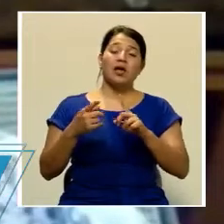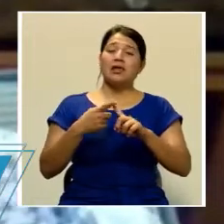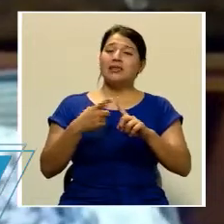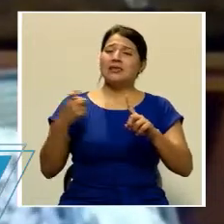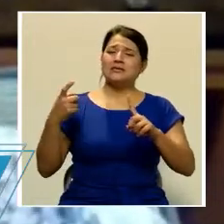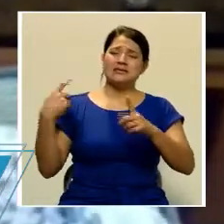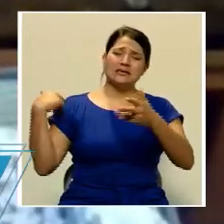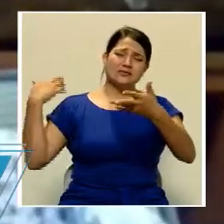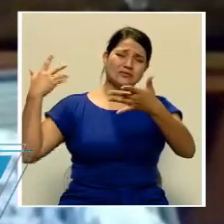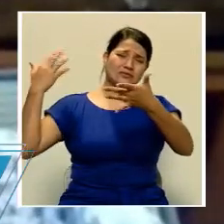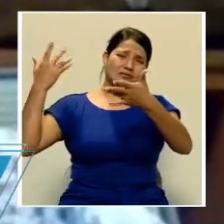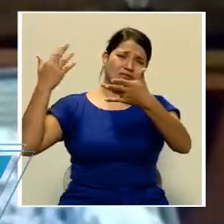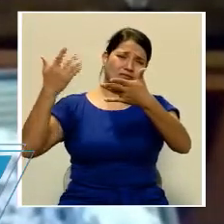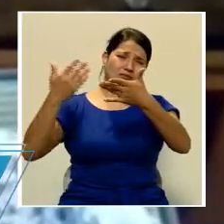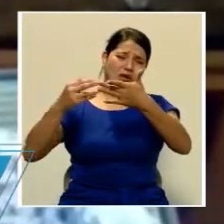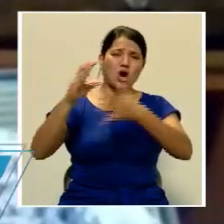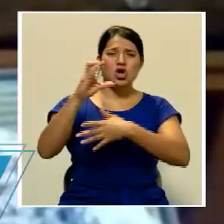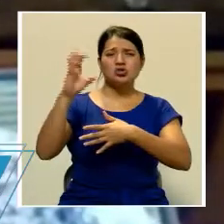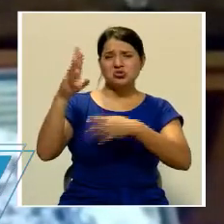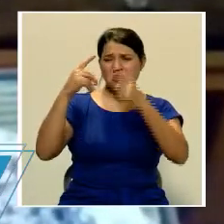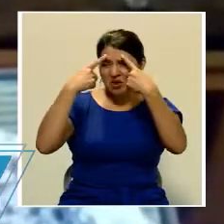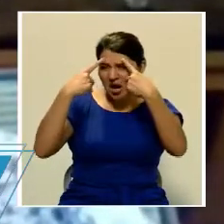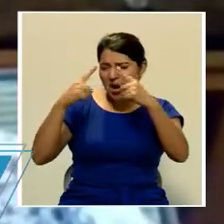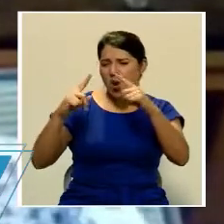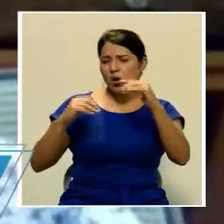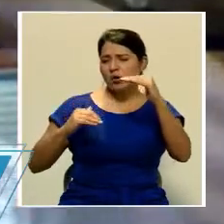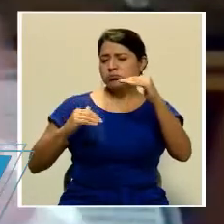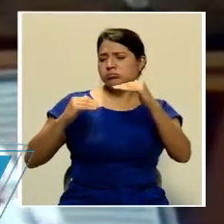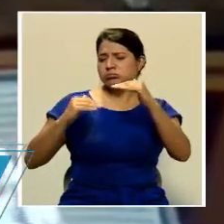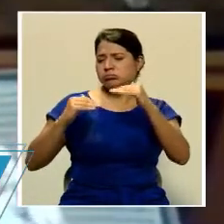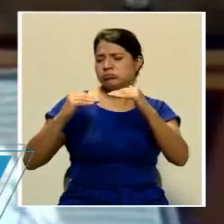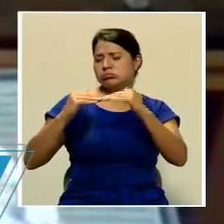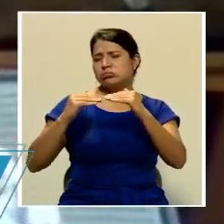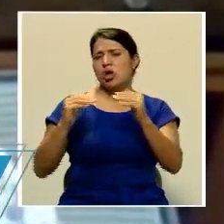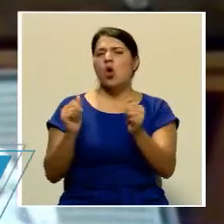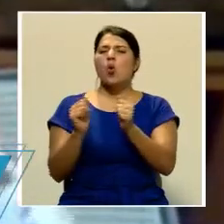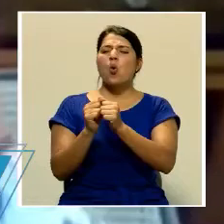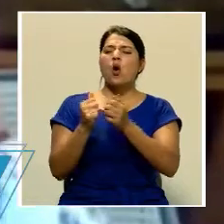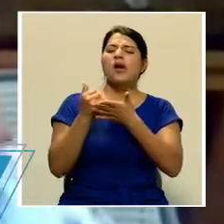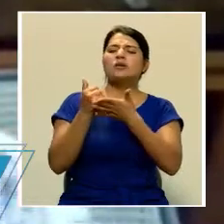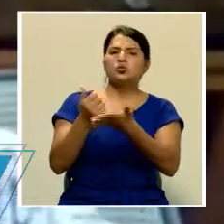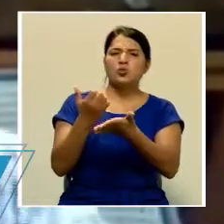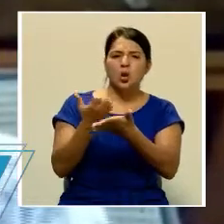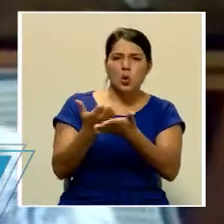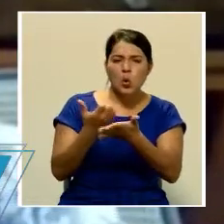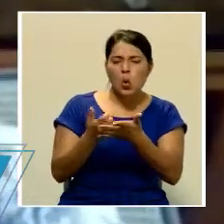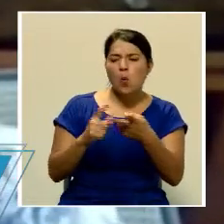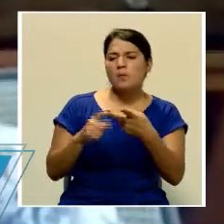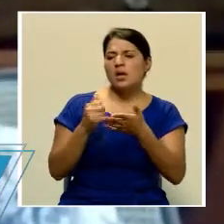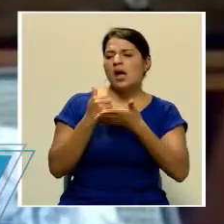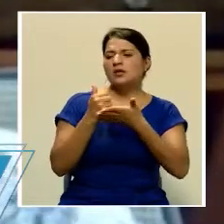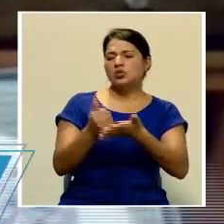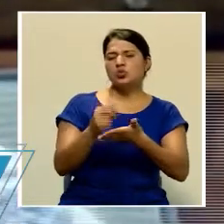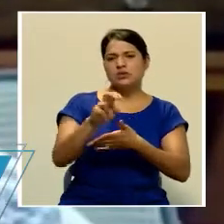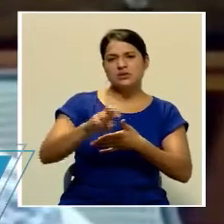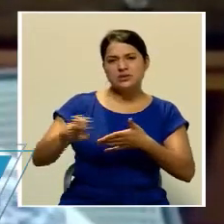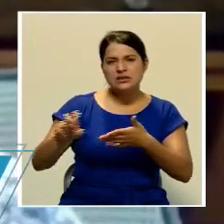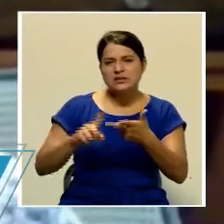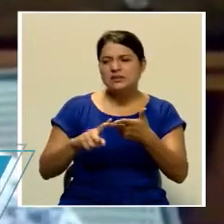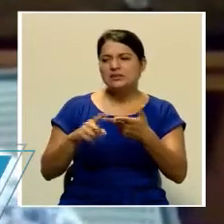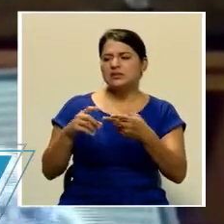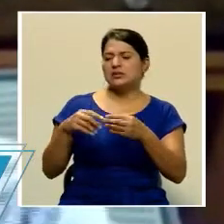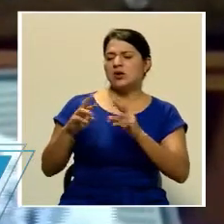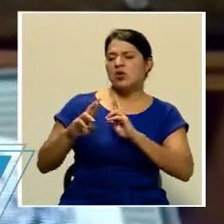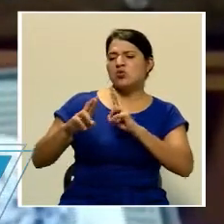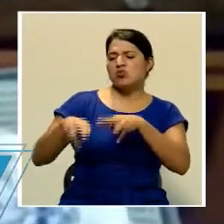brechas con medidas afirmativas, con becas, comedores escolares, transporte, que digamos que se